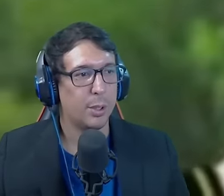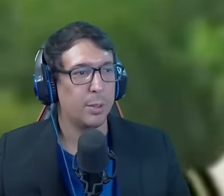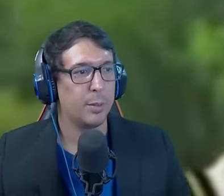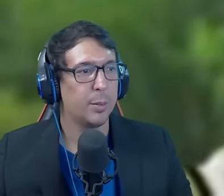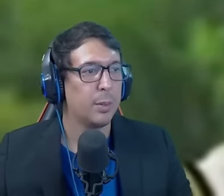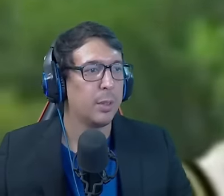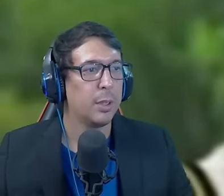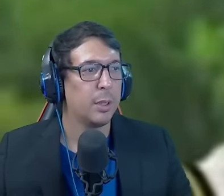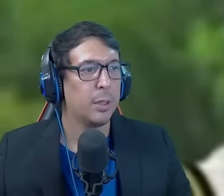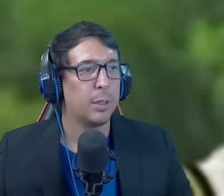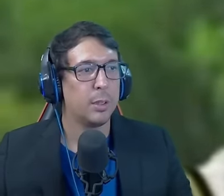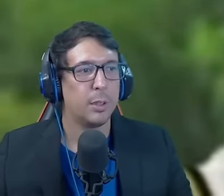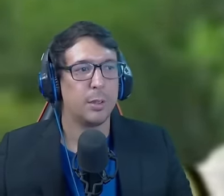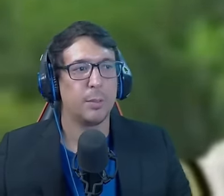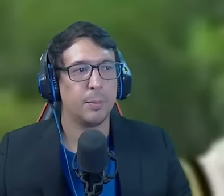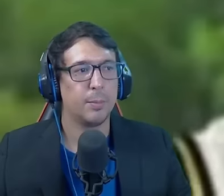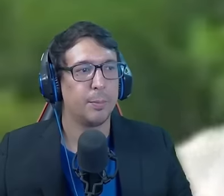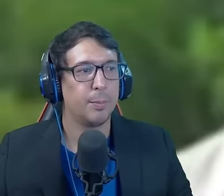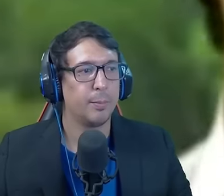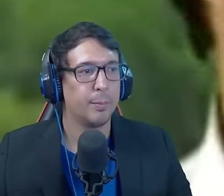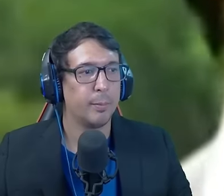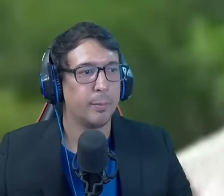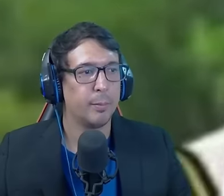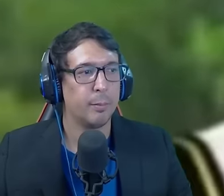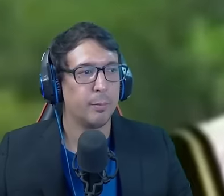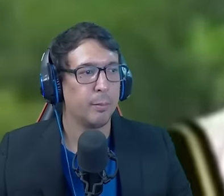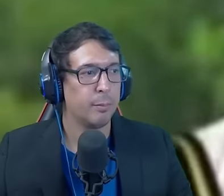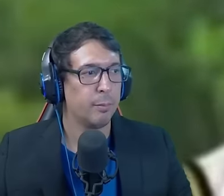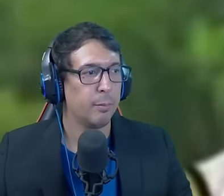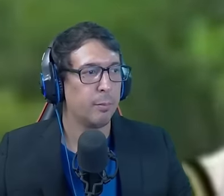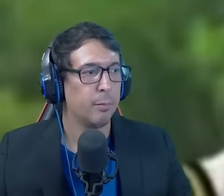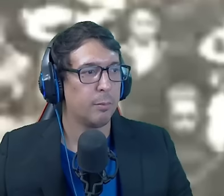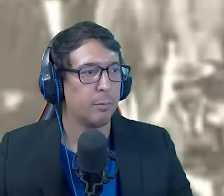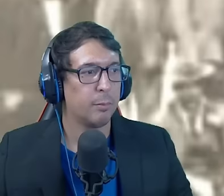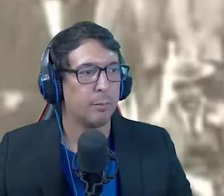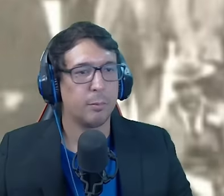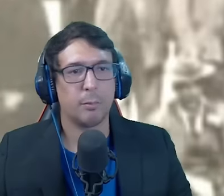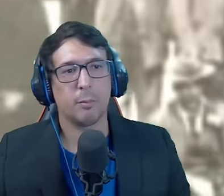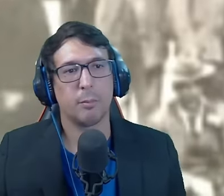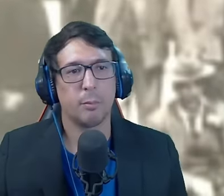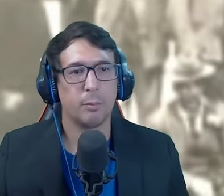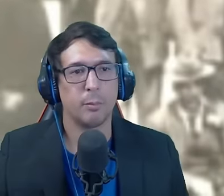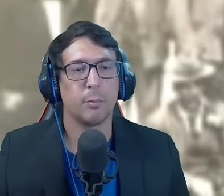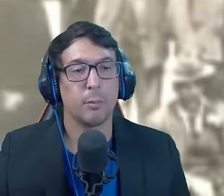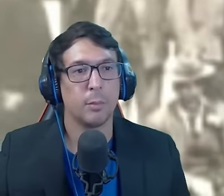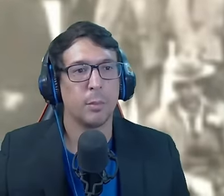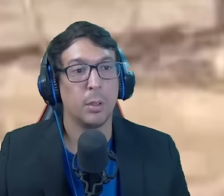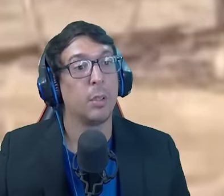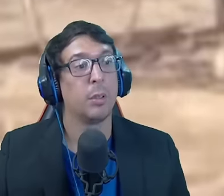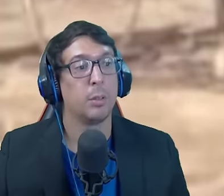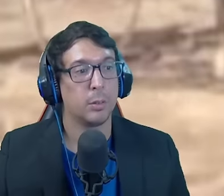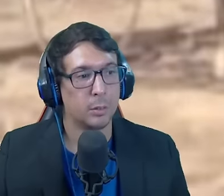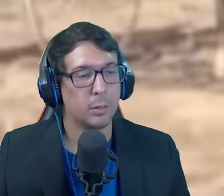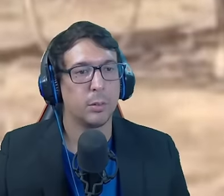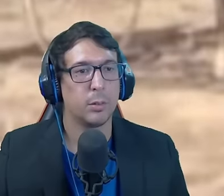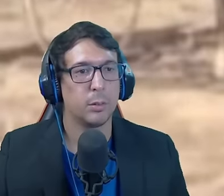época hicieron un muy buen trabajo, atrayendo a miles de colonos al sur de Chile, constituyendo el 4% de la población